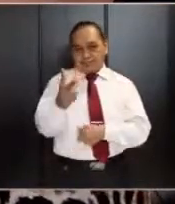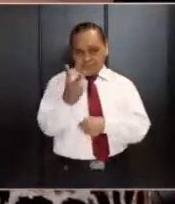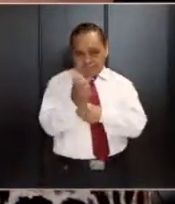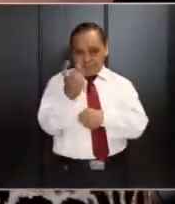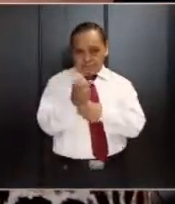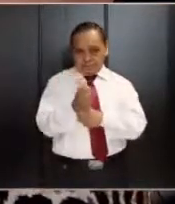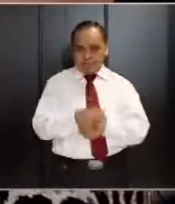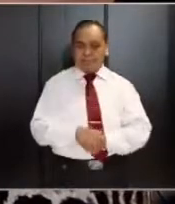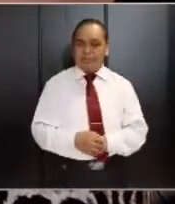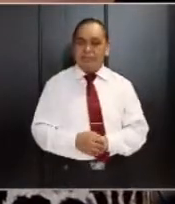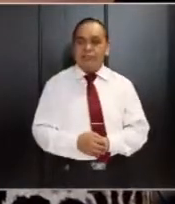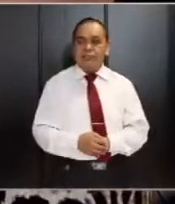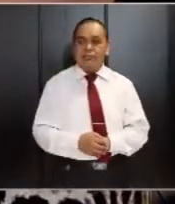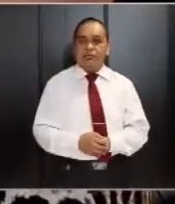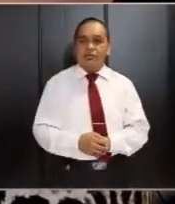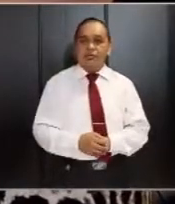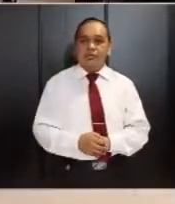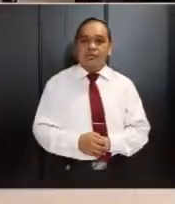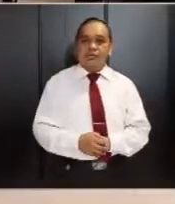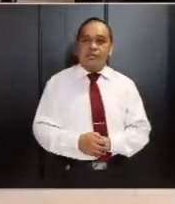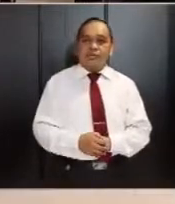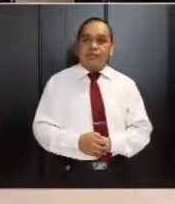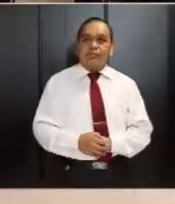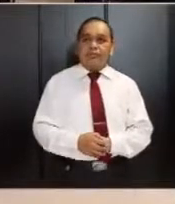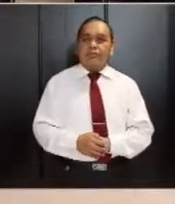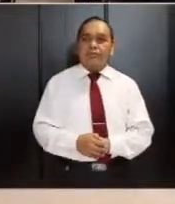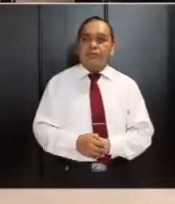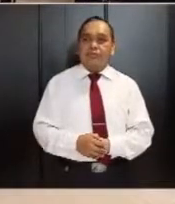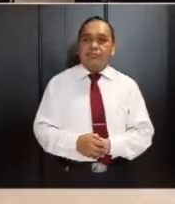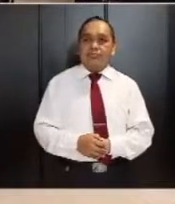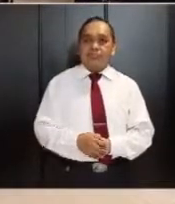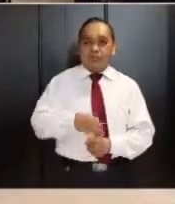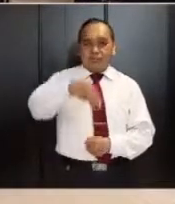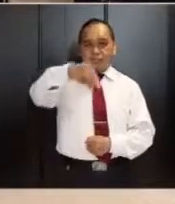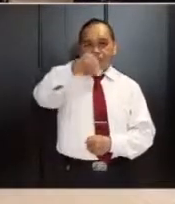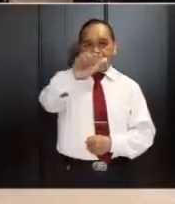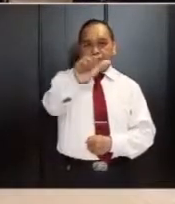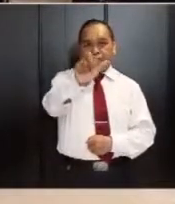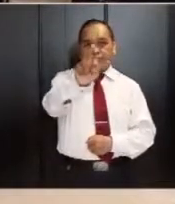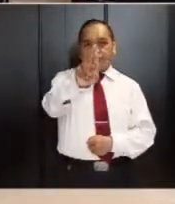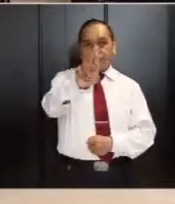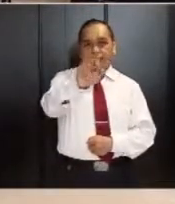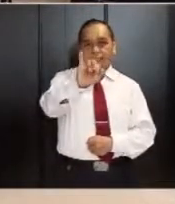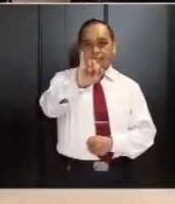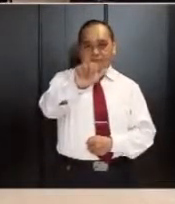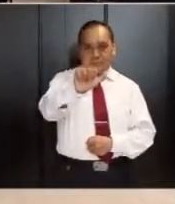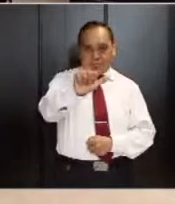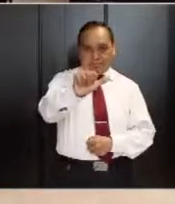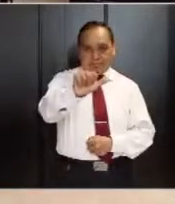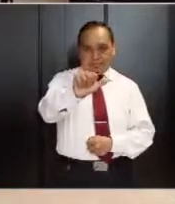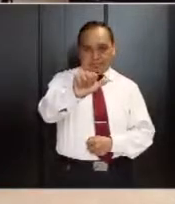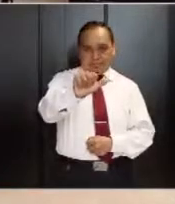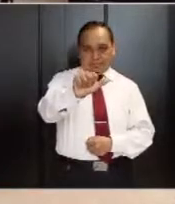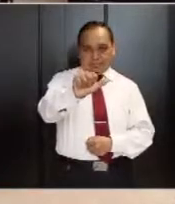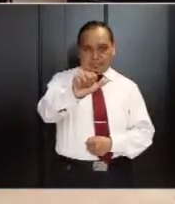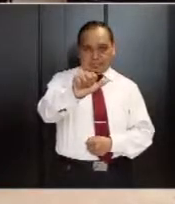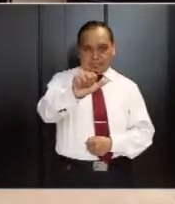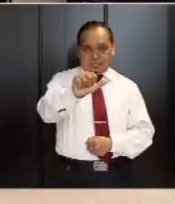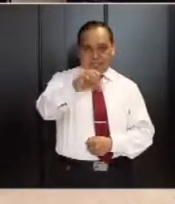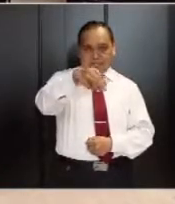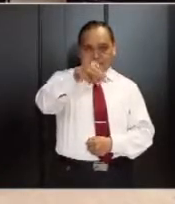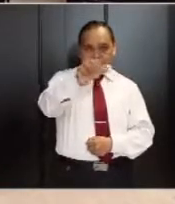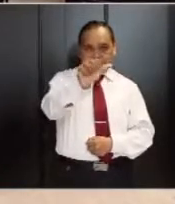Ajá. El primero que veamos aquí. Es María, a ver, tú lo lees. María